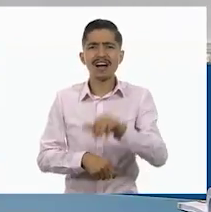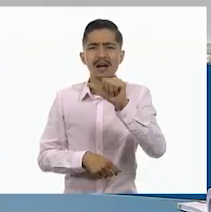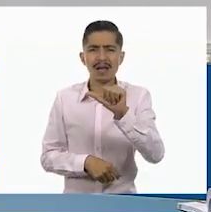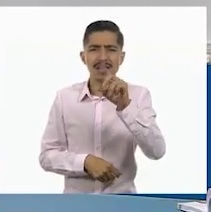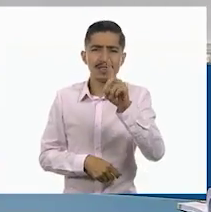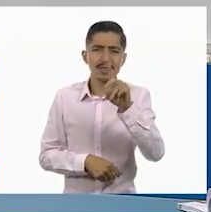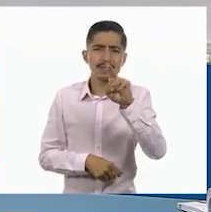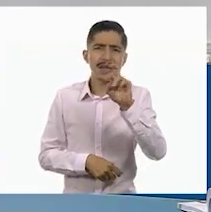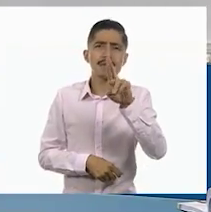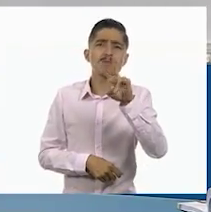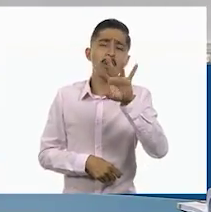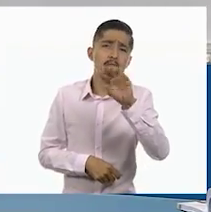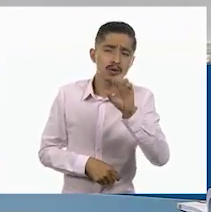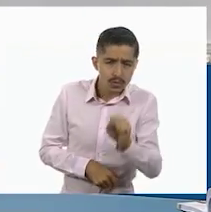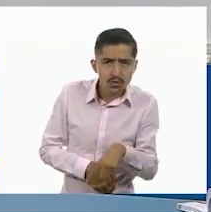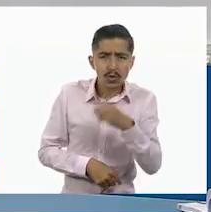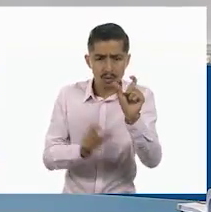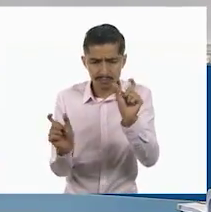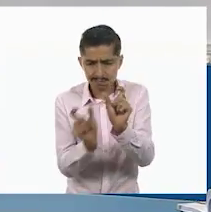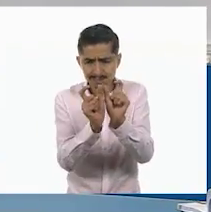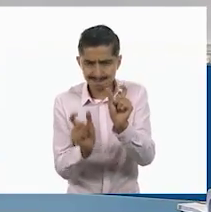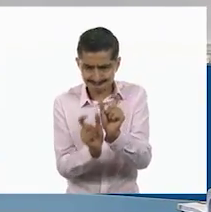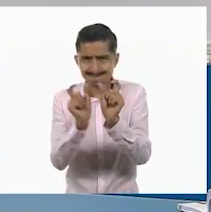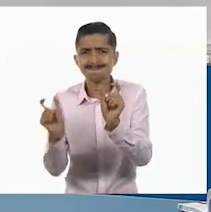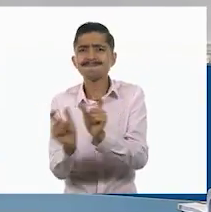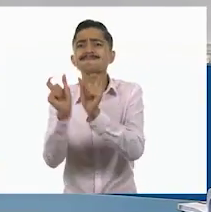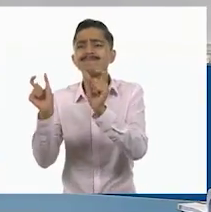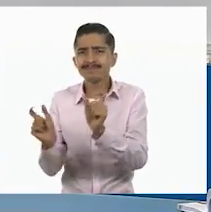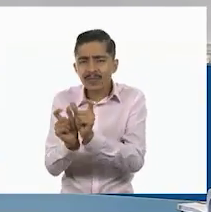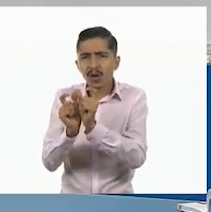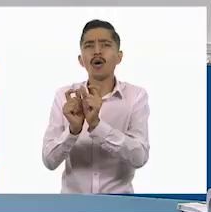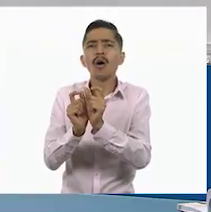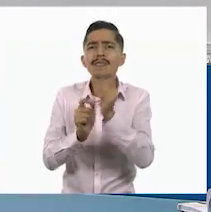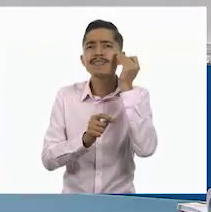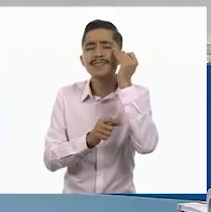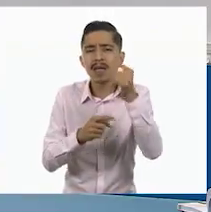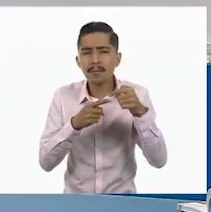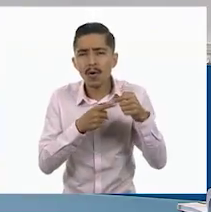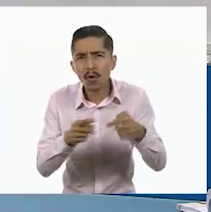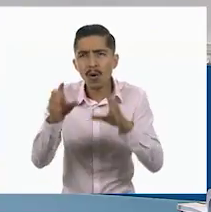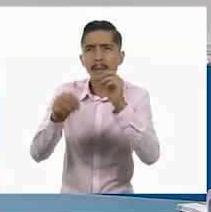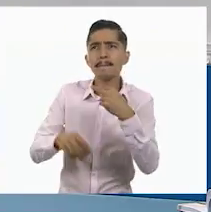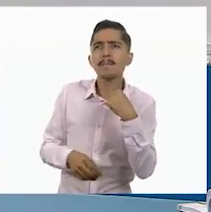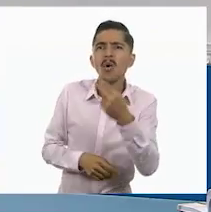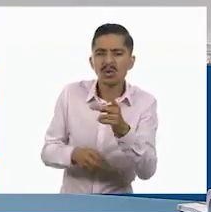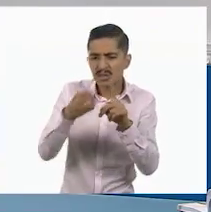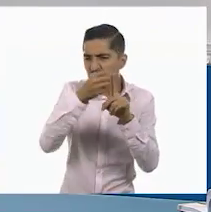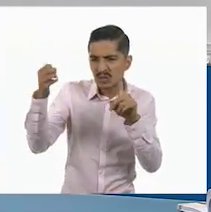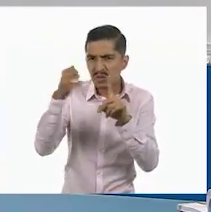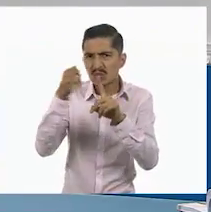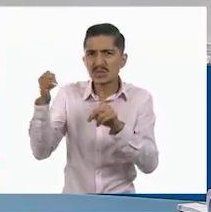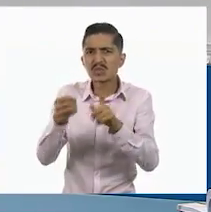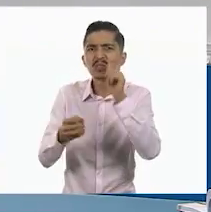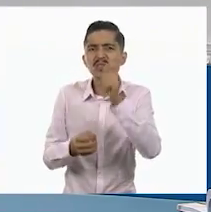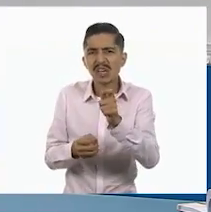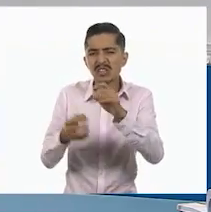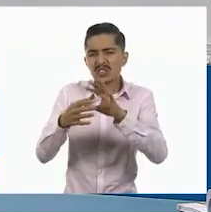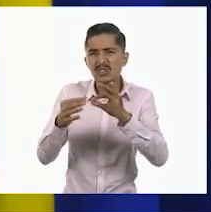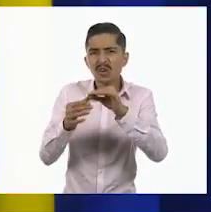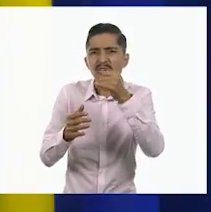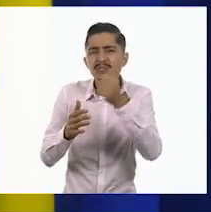adverbios, conectores, el orden cronológico y la voz narrativa que va a tener el texto biográfico. Muy